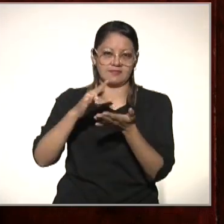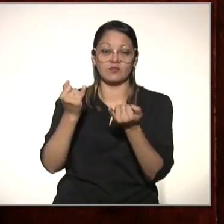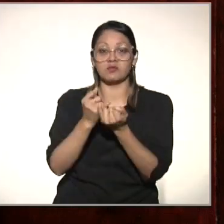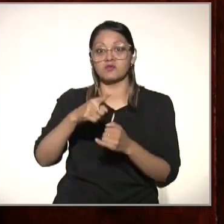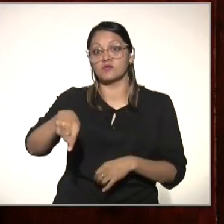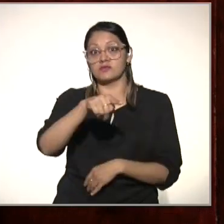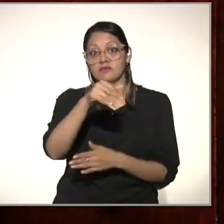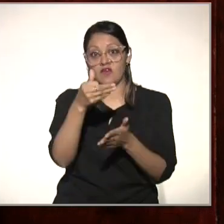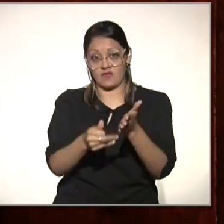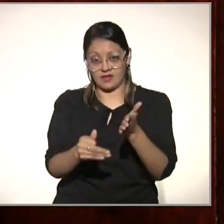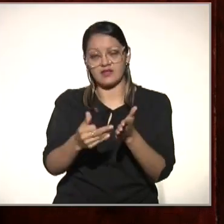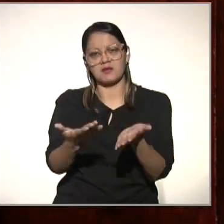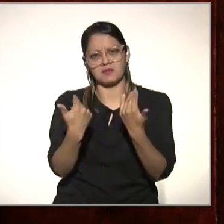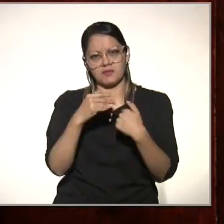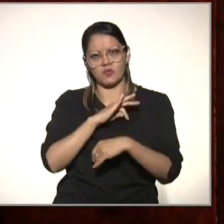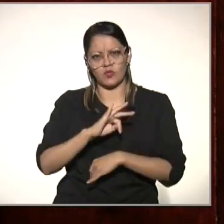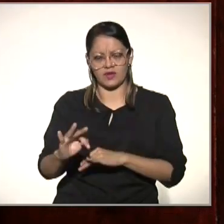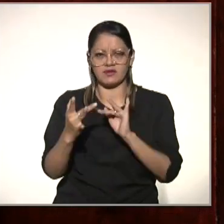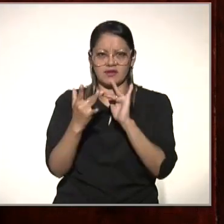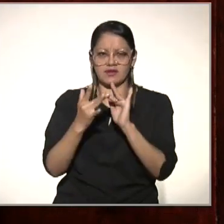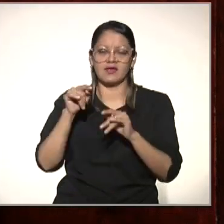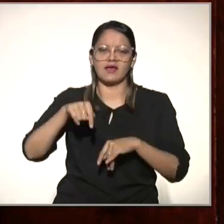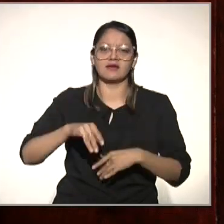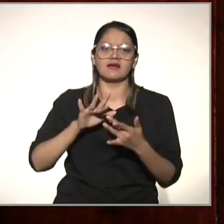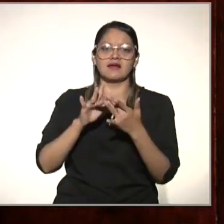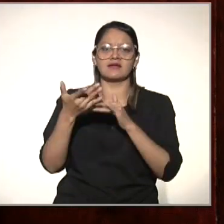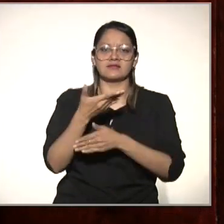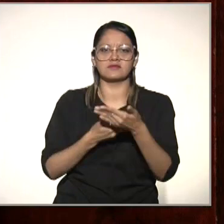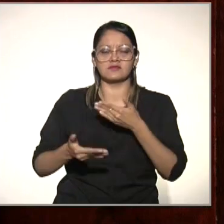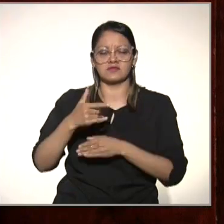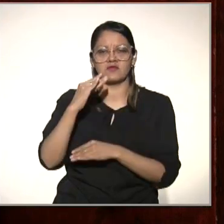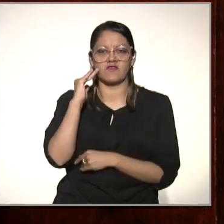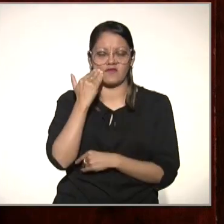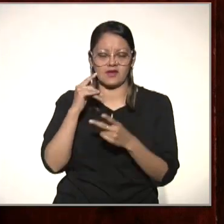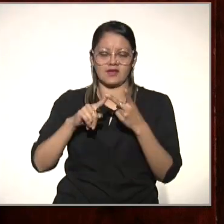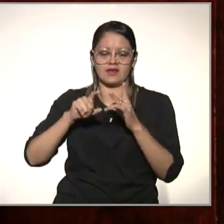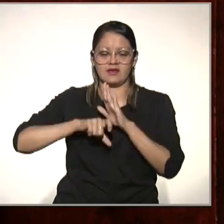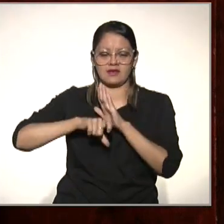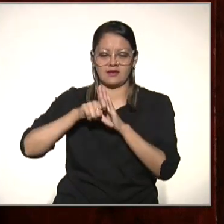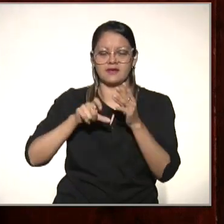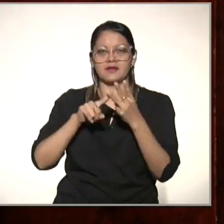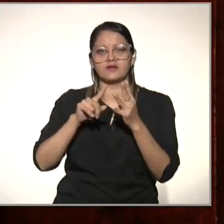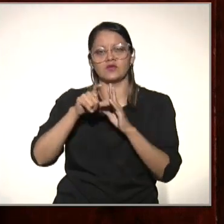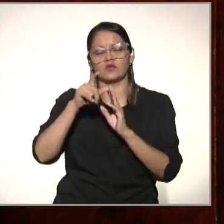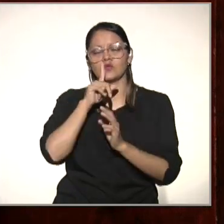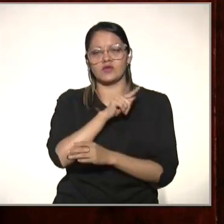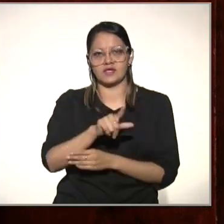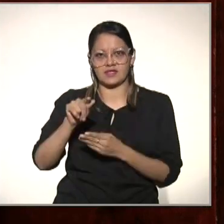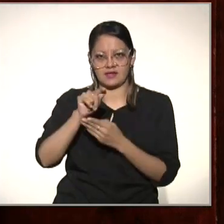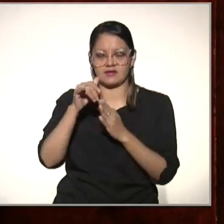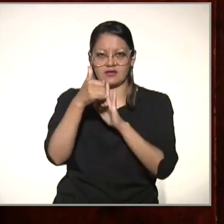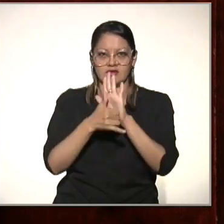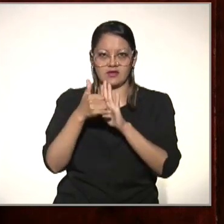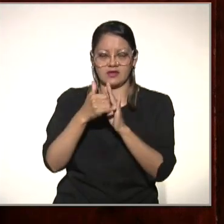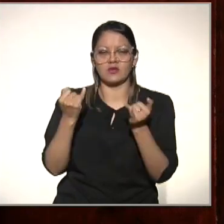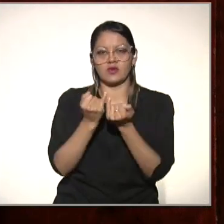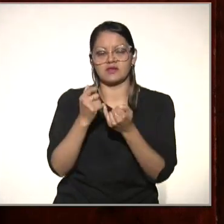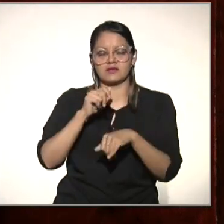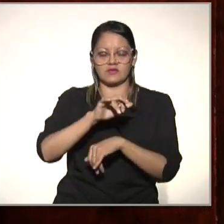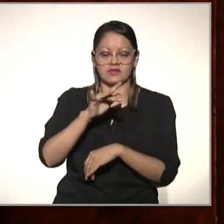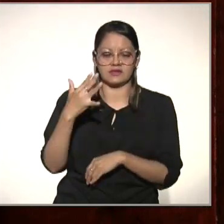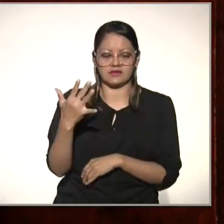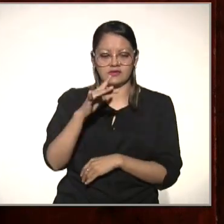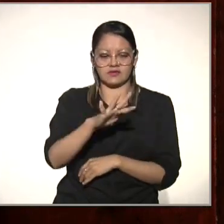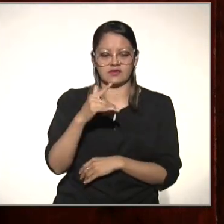no lo han hecho también pueden hacerlo a través de cualquiera de nuestras redes sociales, ya sea Facebook, Instagram, Twitter, YouTube o también al 55